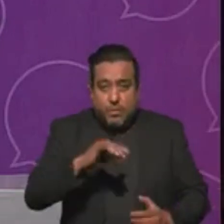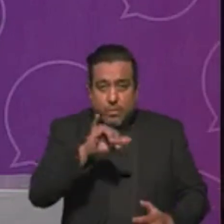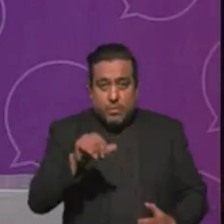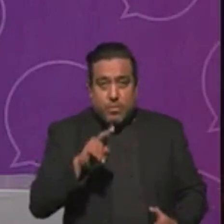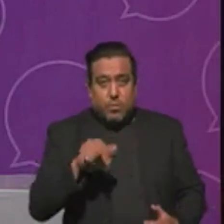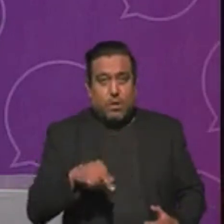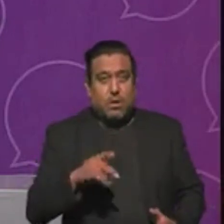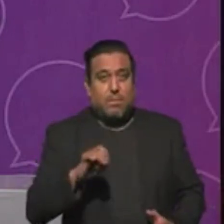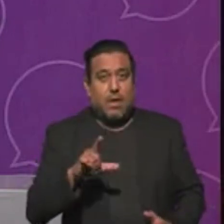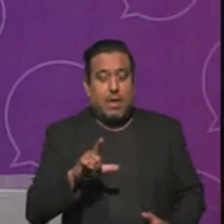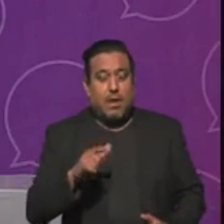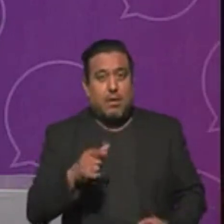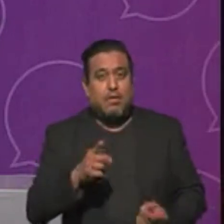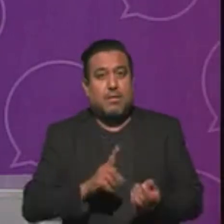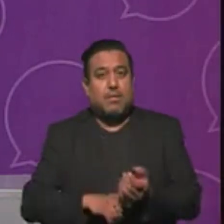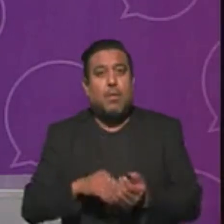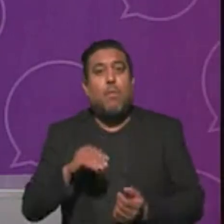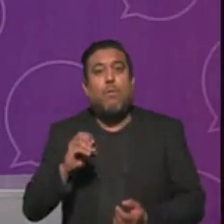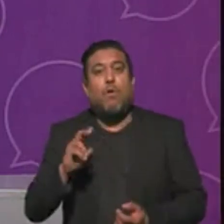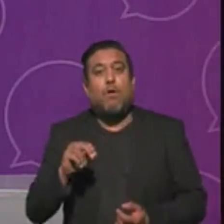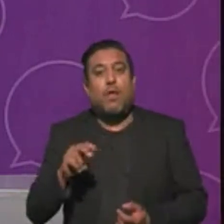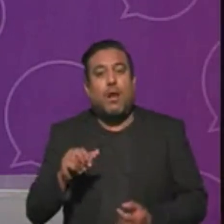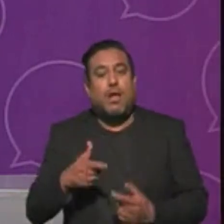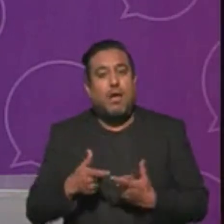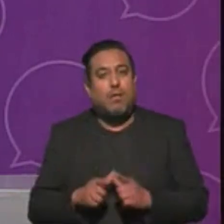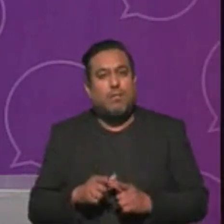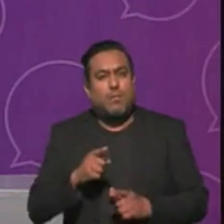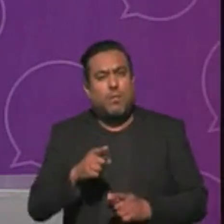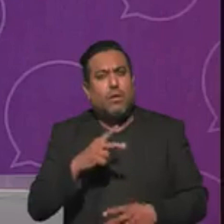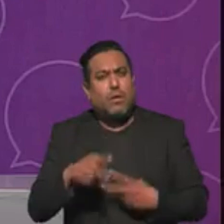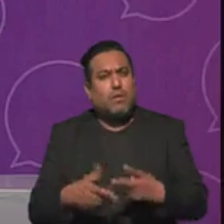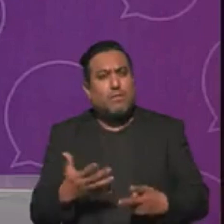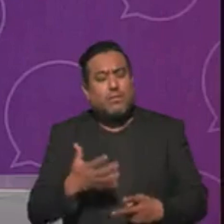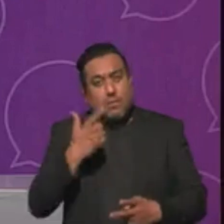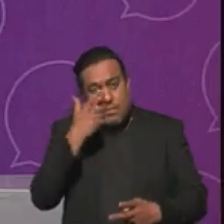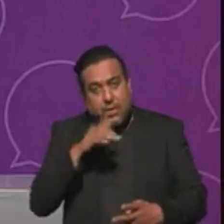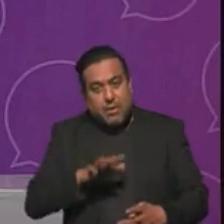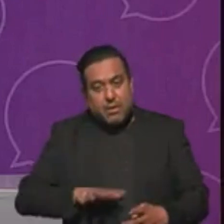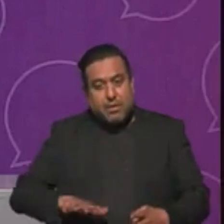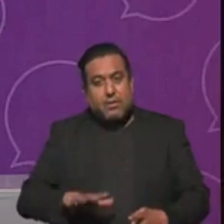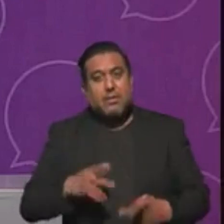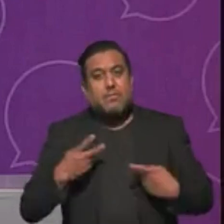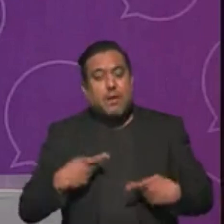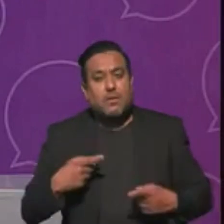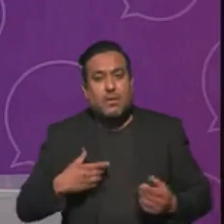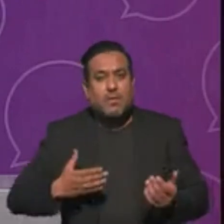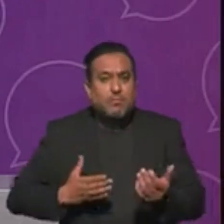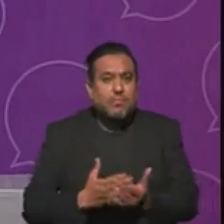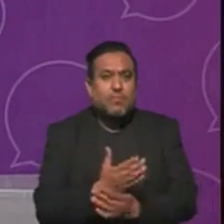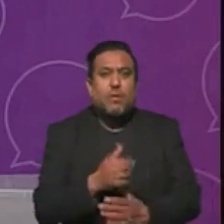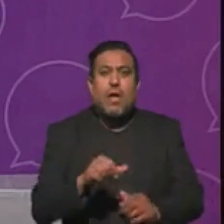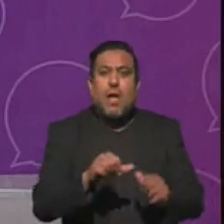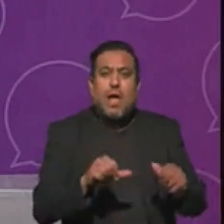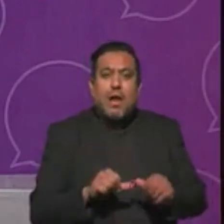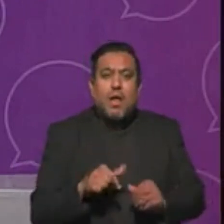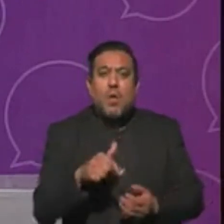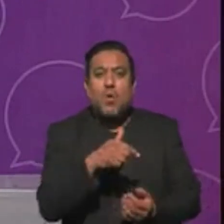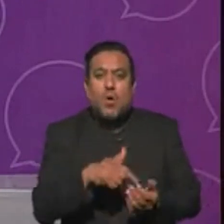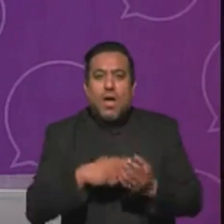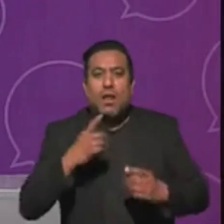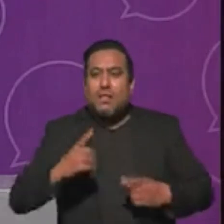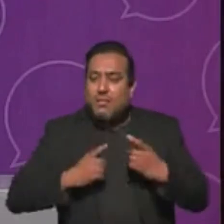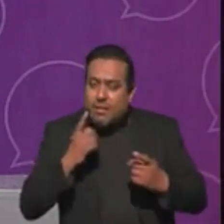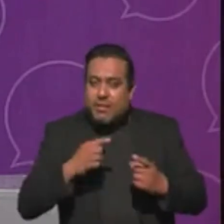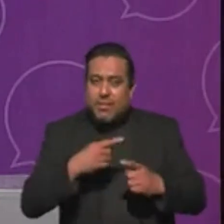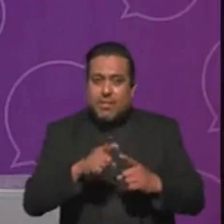Ramírez Sánchez de Le repito la pregunta cómo planea garantizar el acceso equitativo a espacios verdes y áreas naturales recreativas en